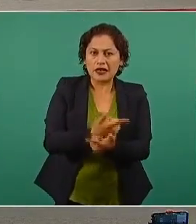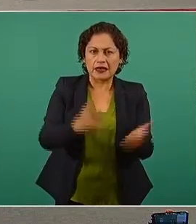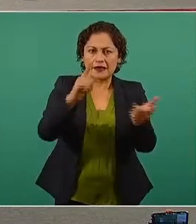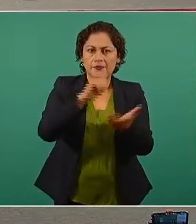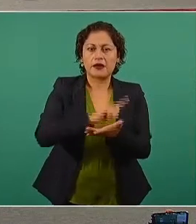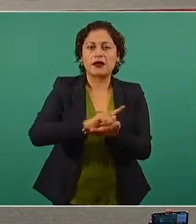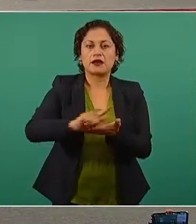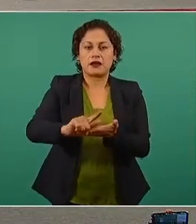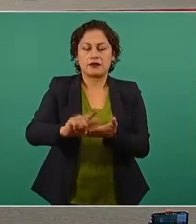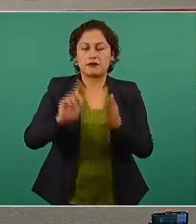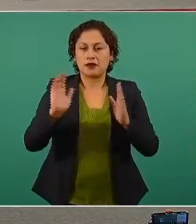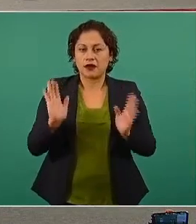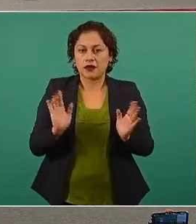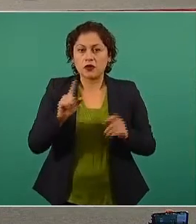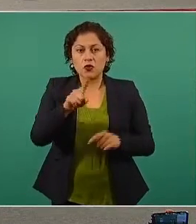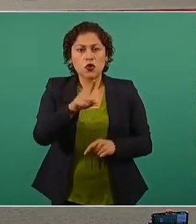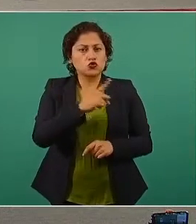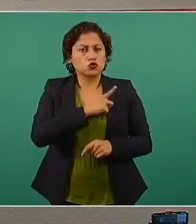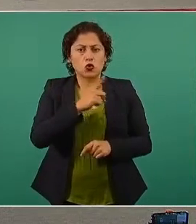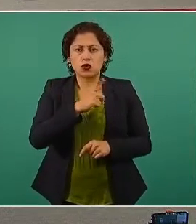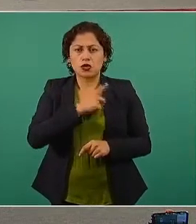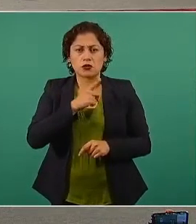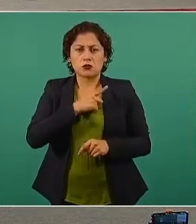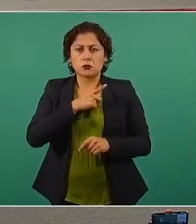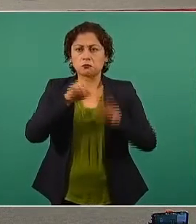solitos con la boleta.